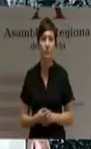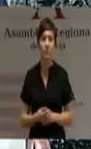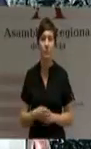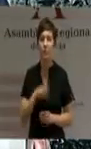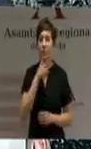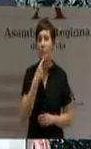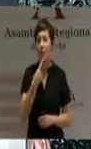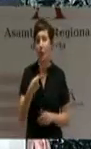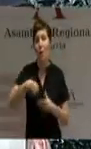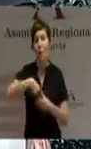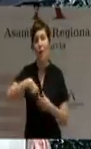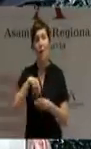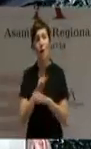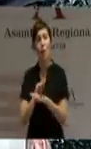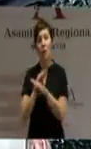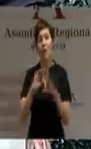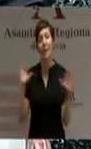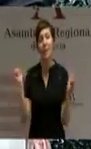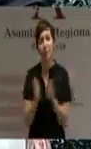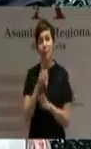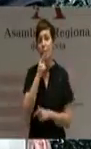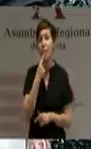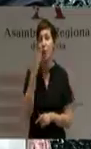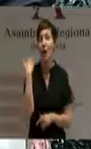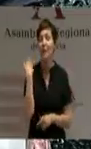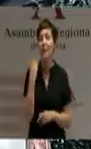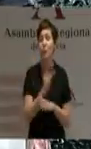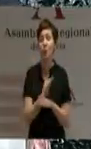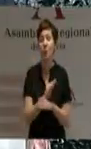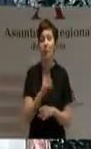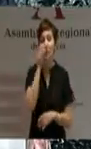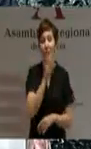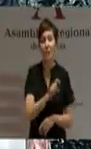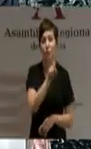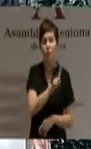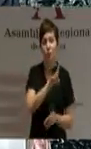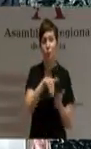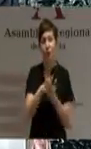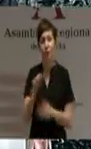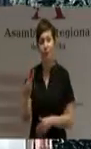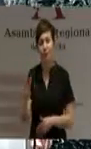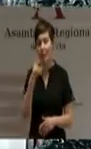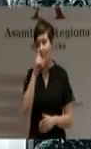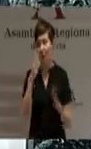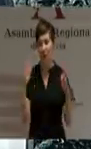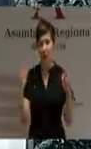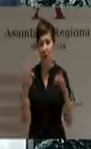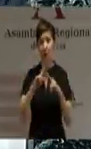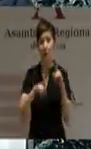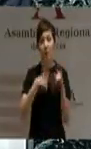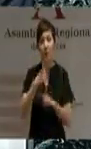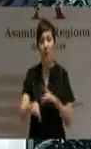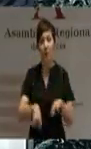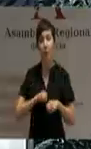plazas de guardería es porque antes las guarderías tenían niños de 1 a 3 y más adelante, con el Gobierno del Partido